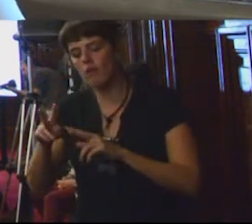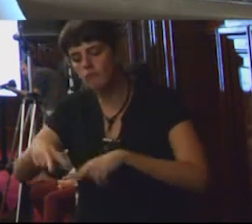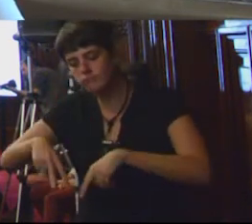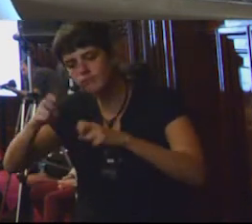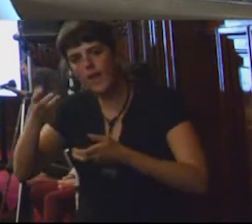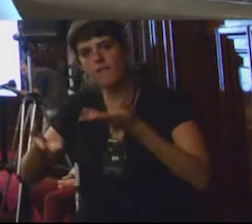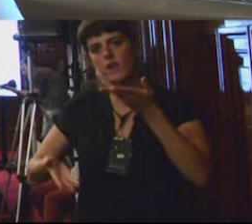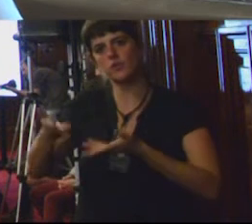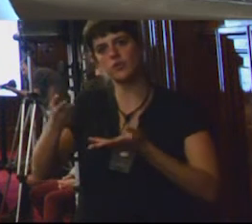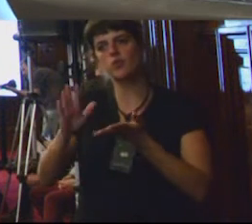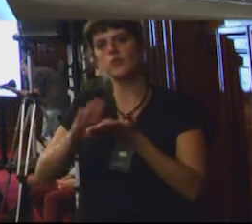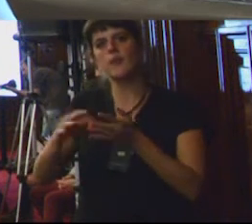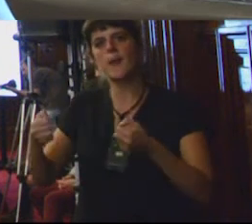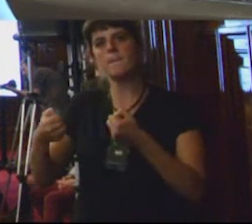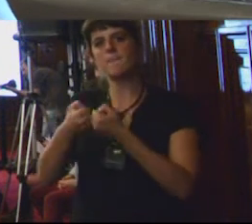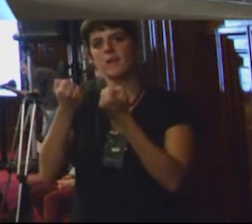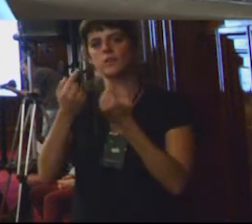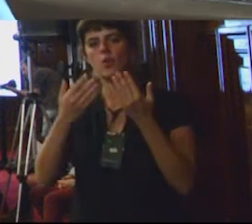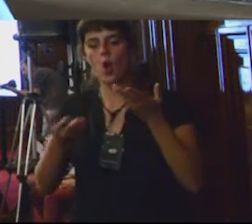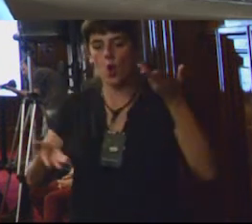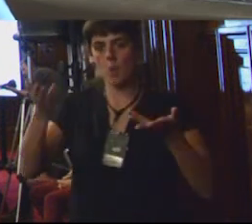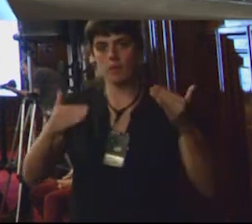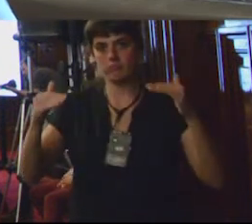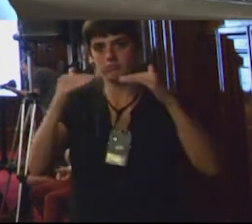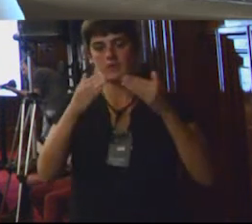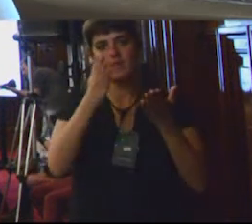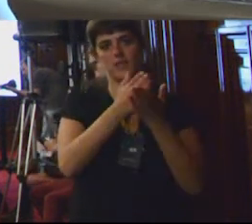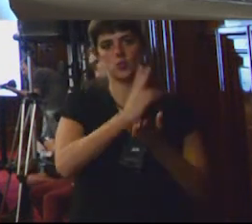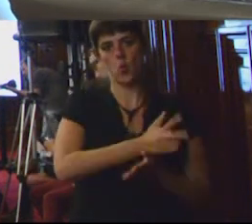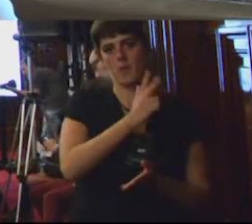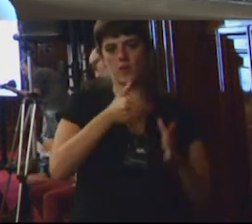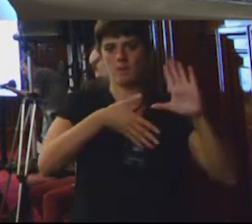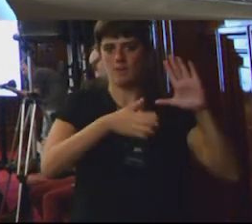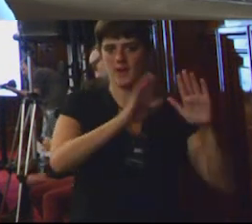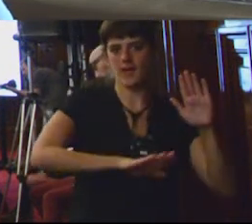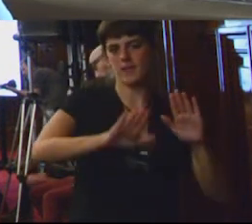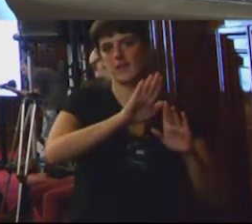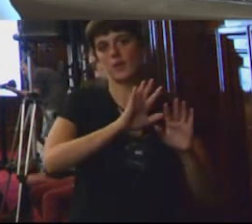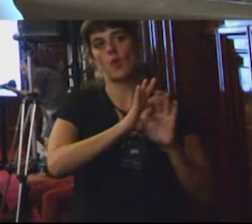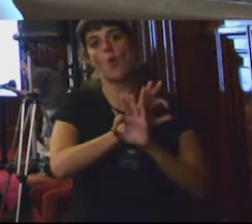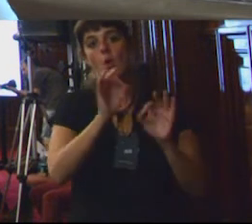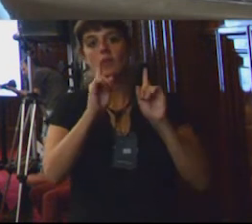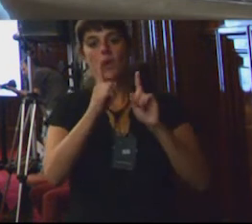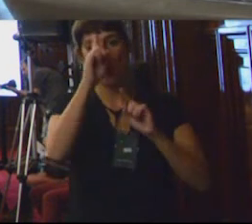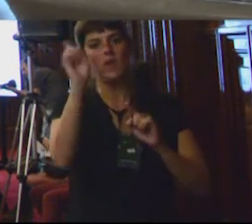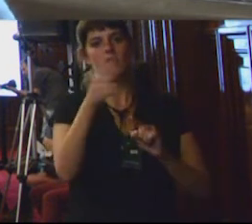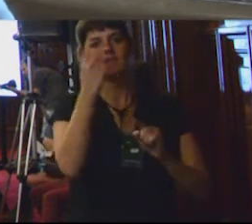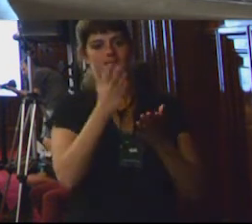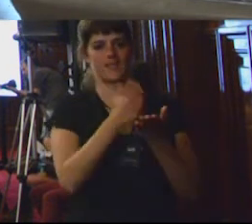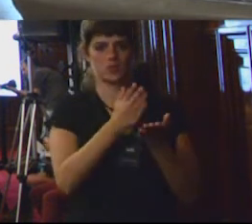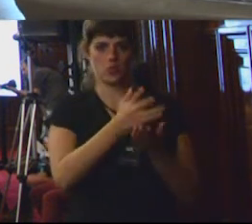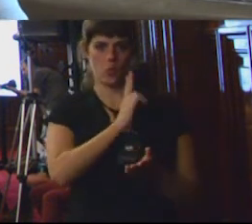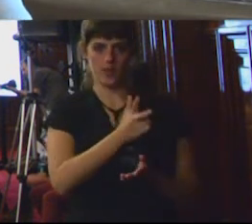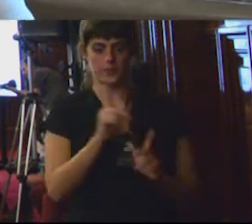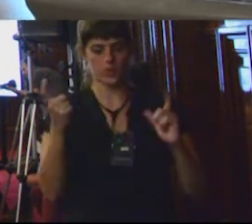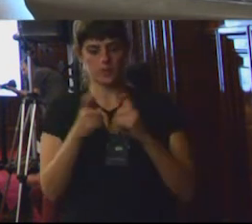estándares internacionales de derechos humanos, tanto del sistema interamericano como sobre todo del sistema universal, del Comité de Derechos